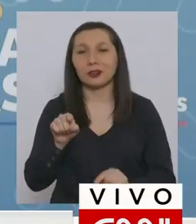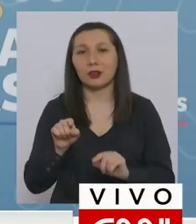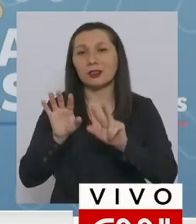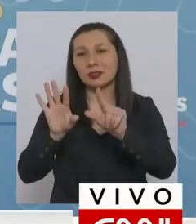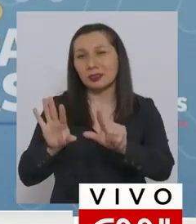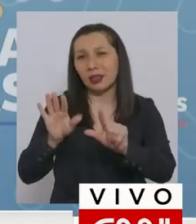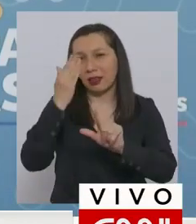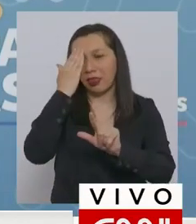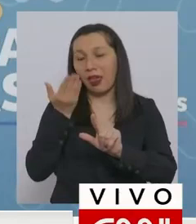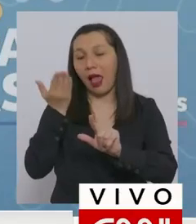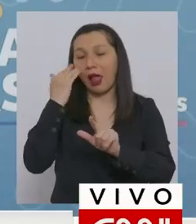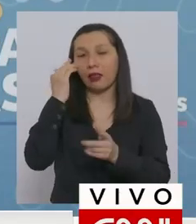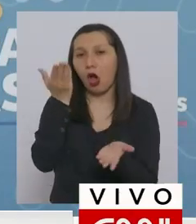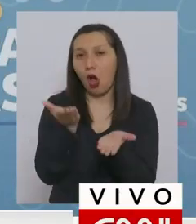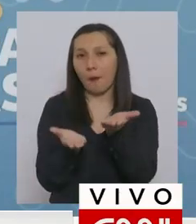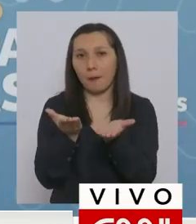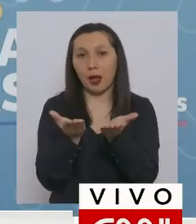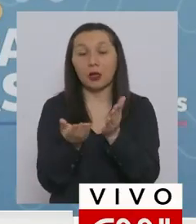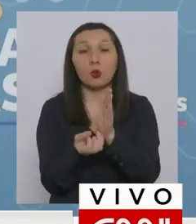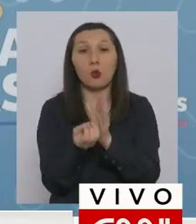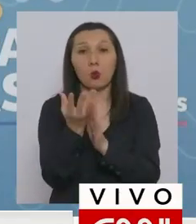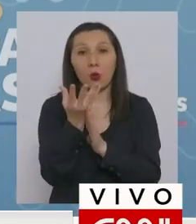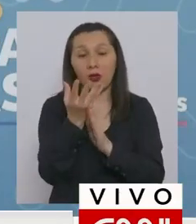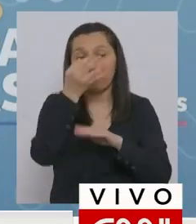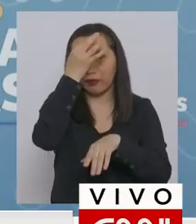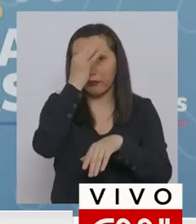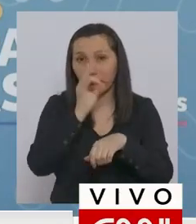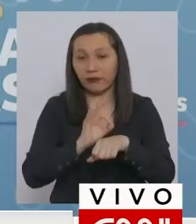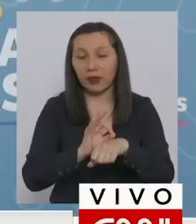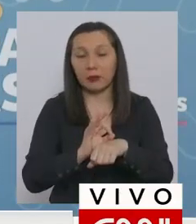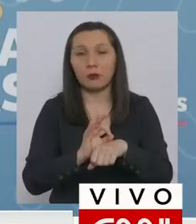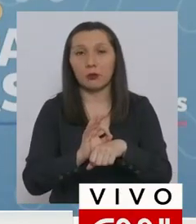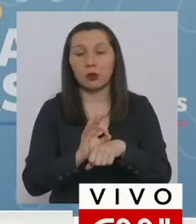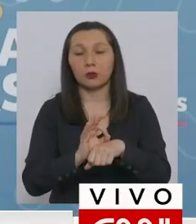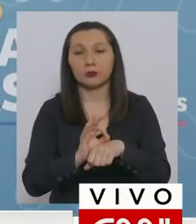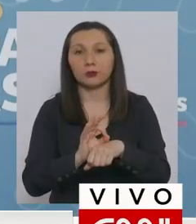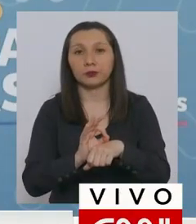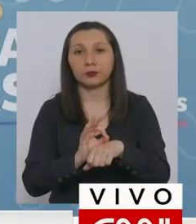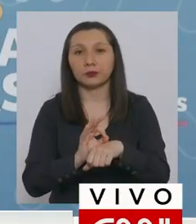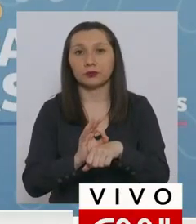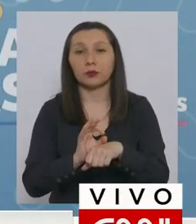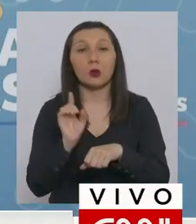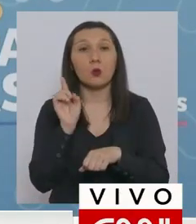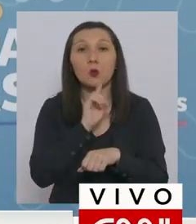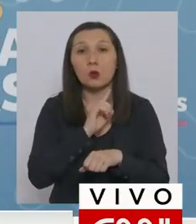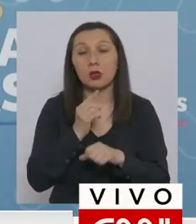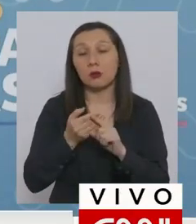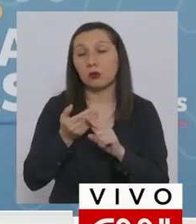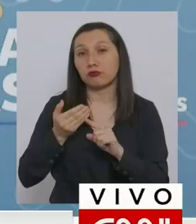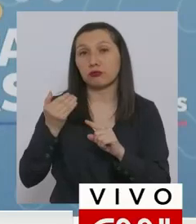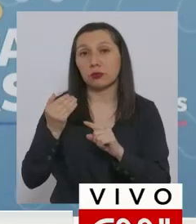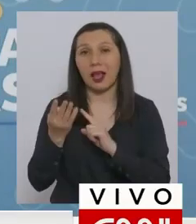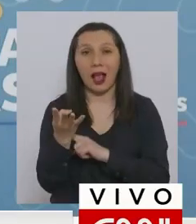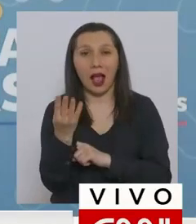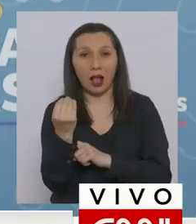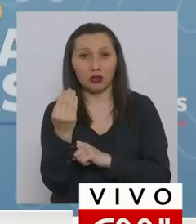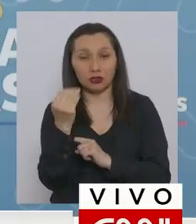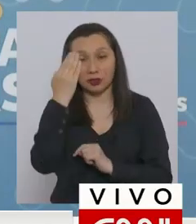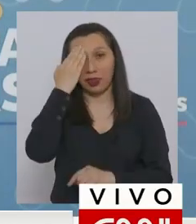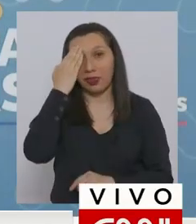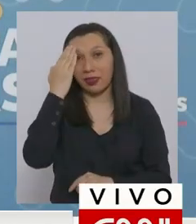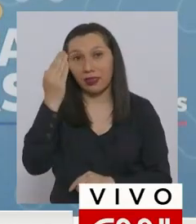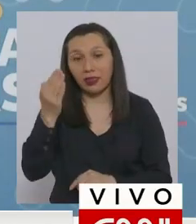7 días anteriores. Y los nuevos casos de los últimos días, de los últimos 14